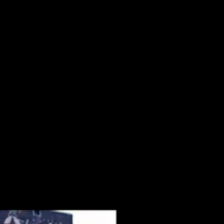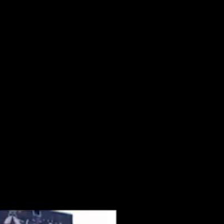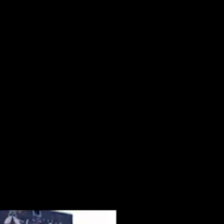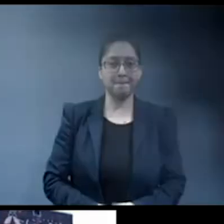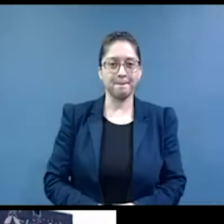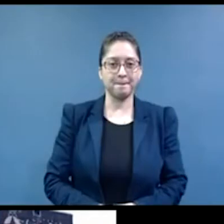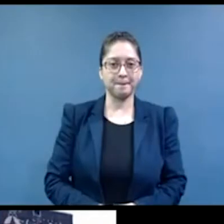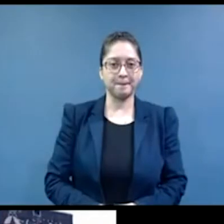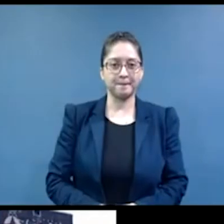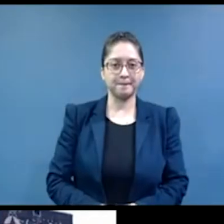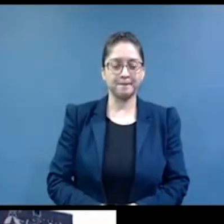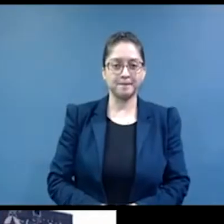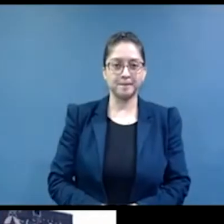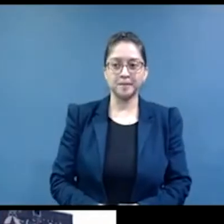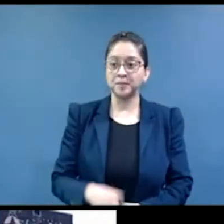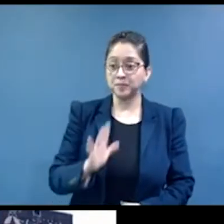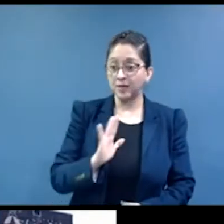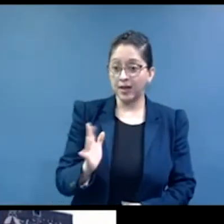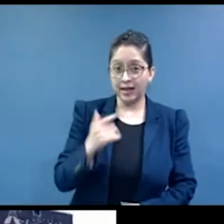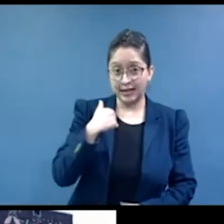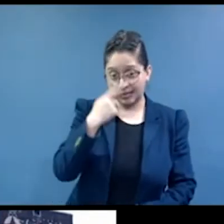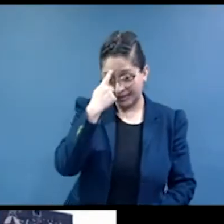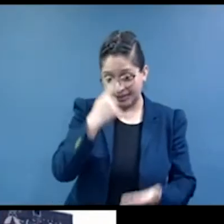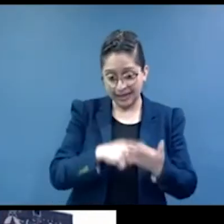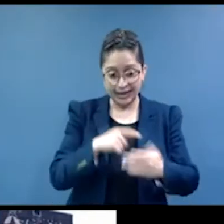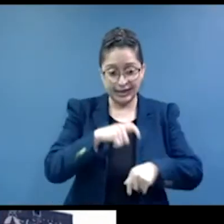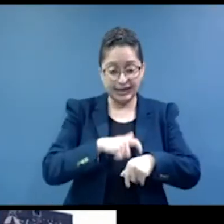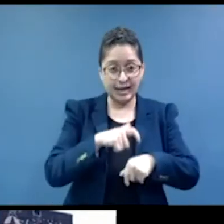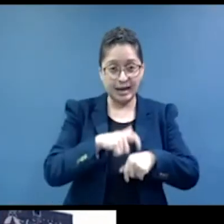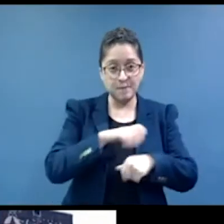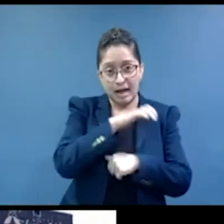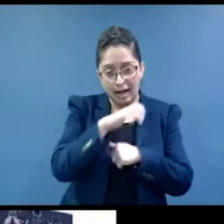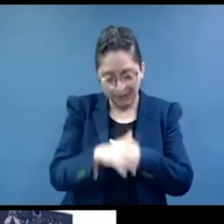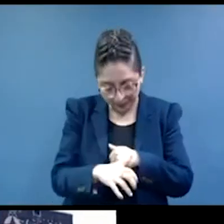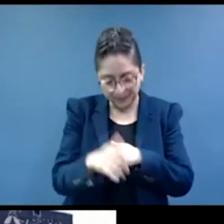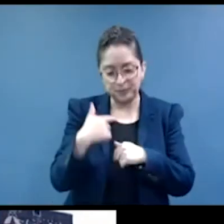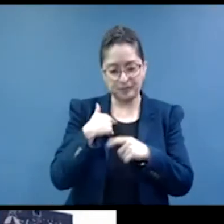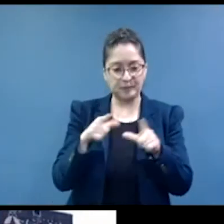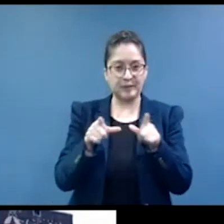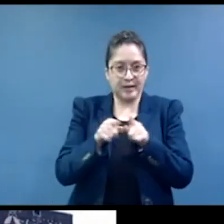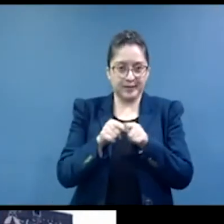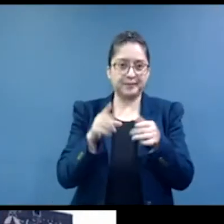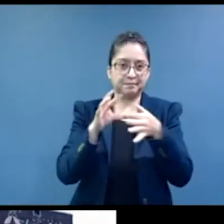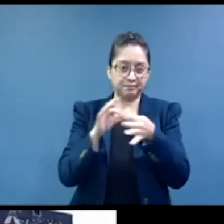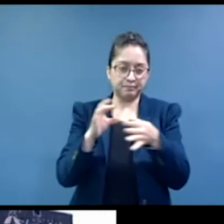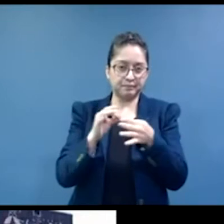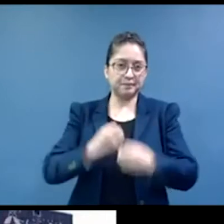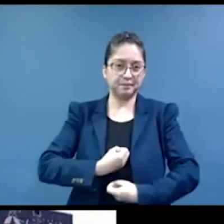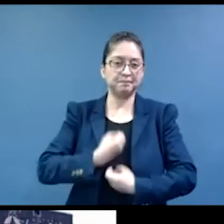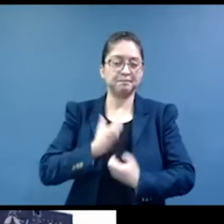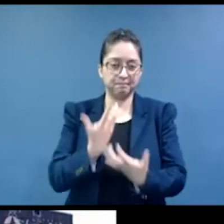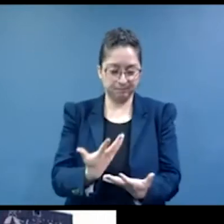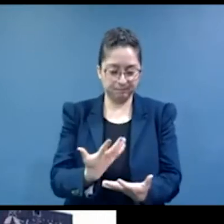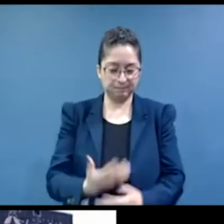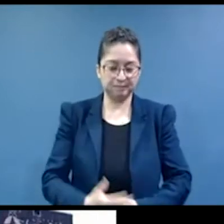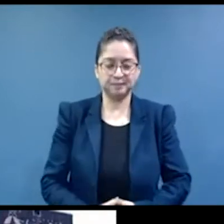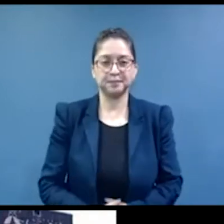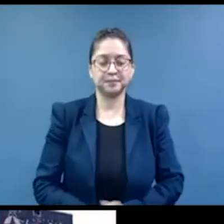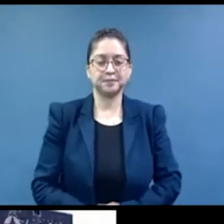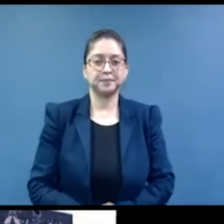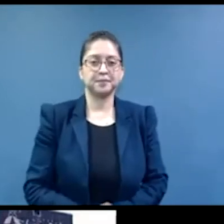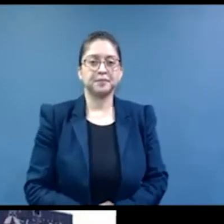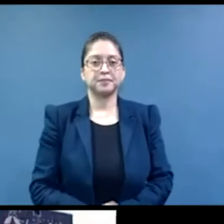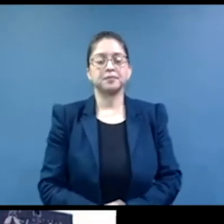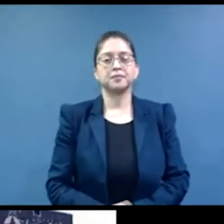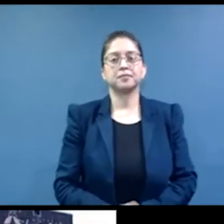Muchas gracias, doctora Marichuy. También nos pone un contexto bien interesante, ¿no? Al final, el hecho de que no